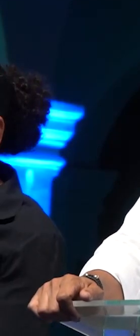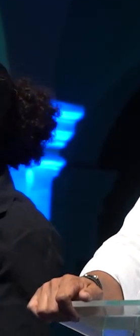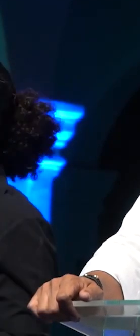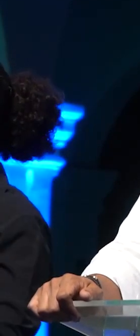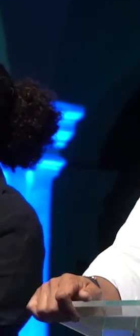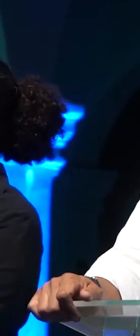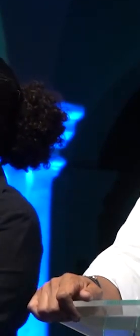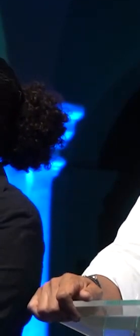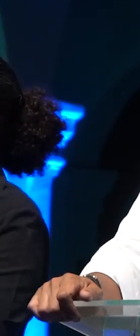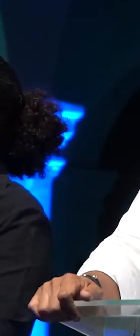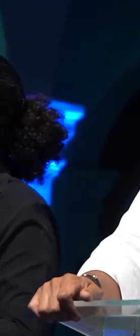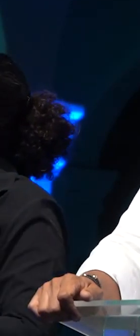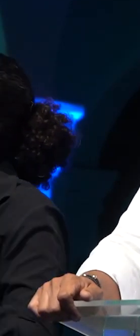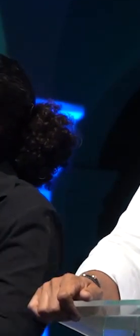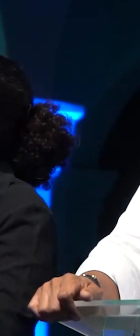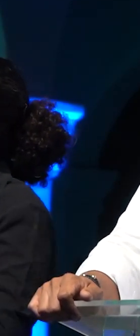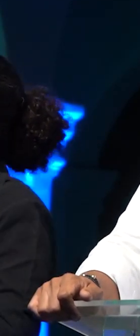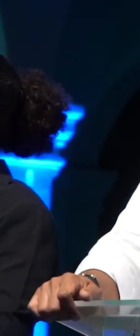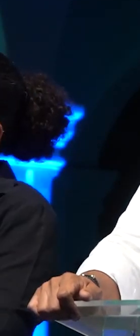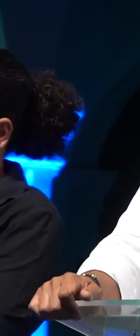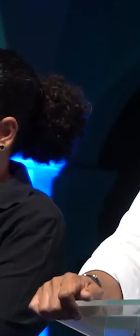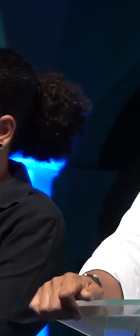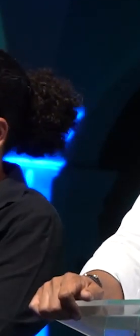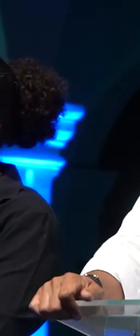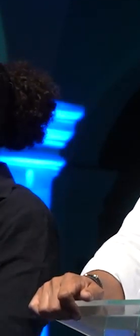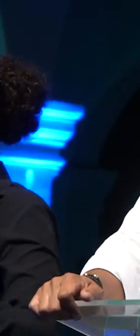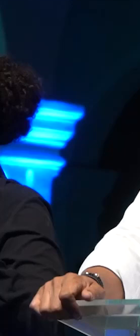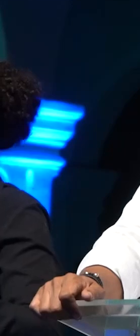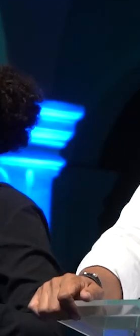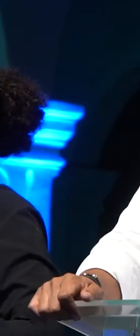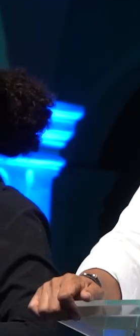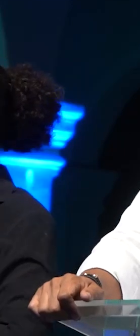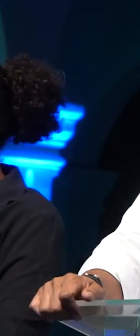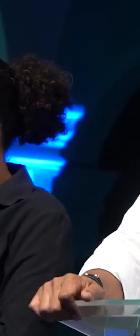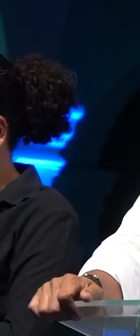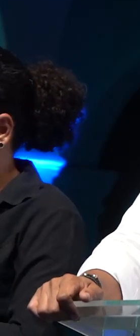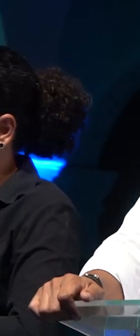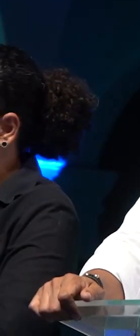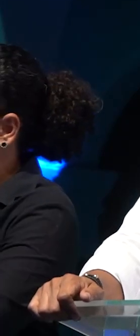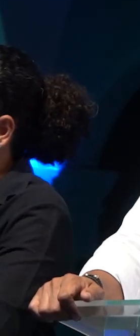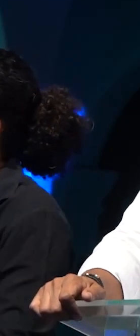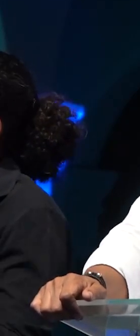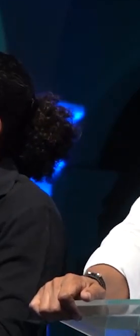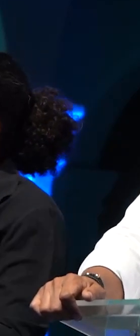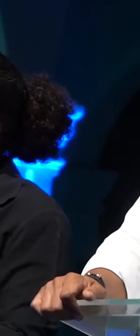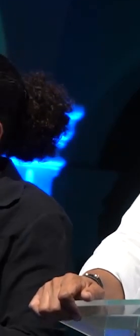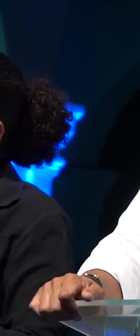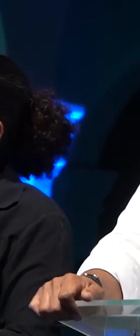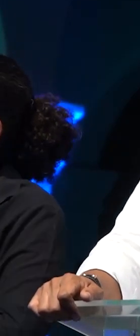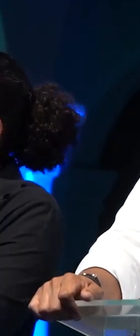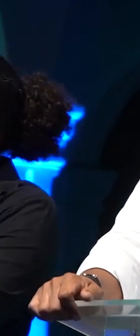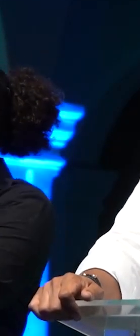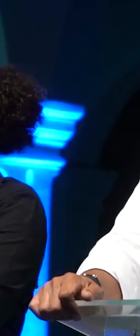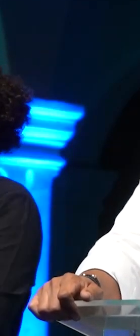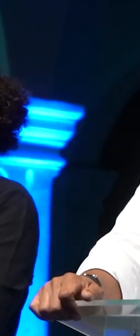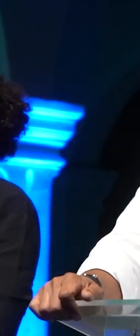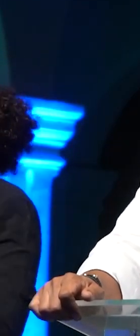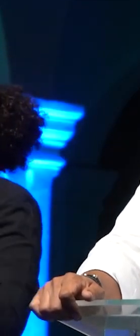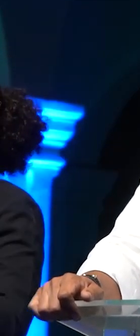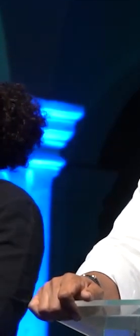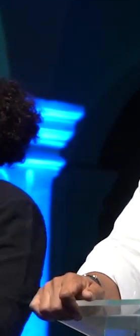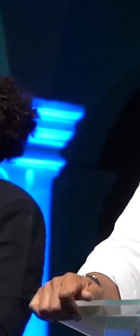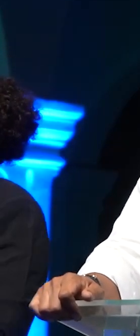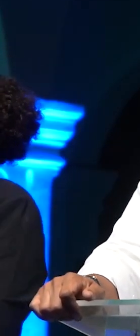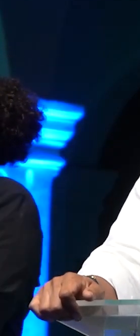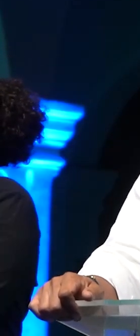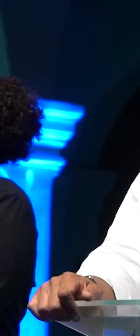ChatGPT, como si fueran mías. Creo que nuestra oficina ni se enteró que era ChatGPT y que estaba diciendo, hey, si los conmueve